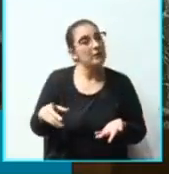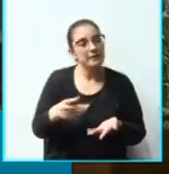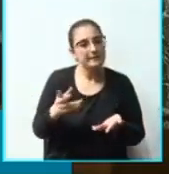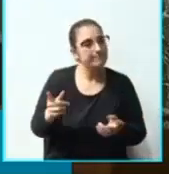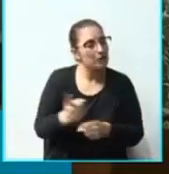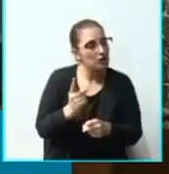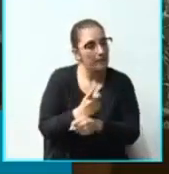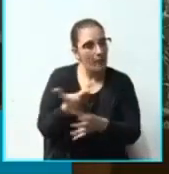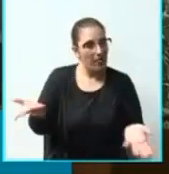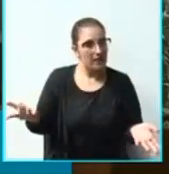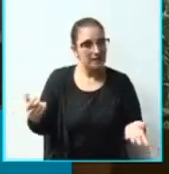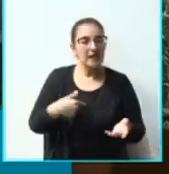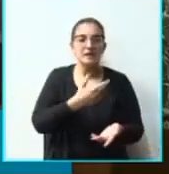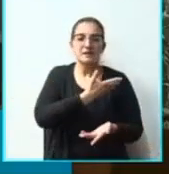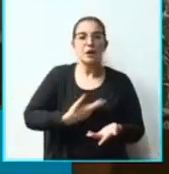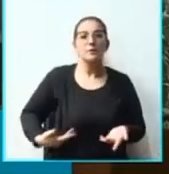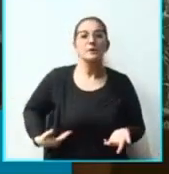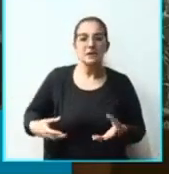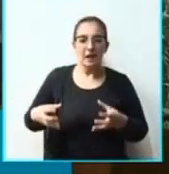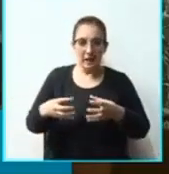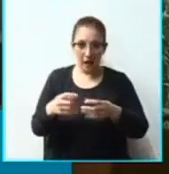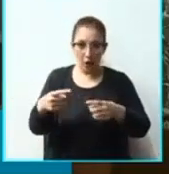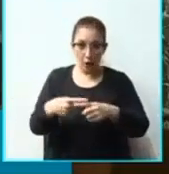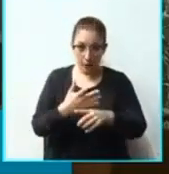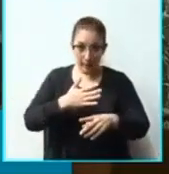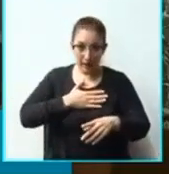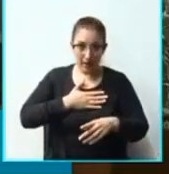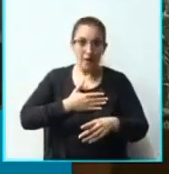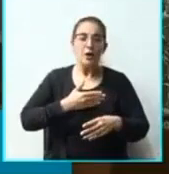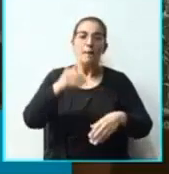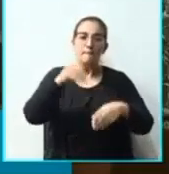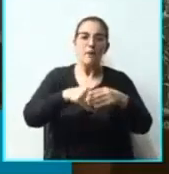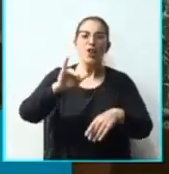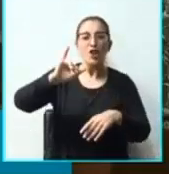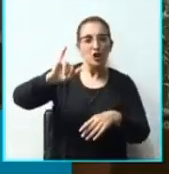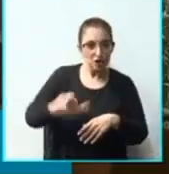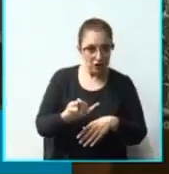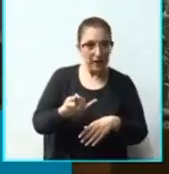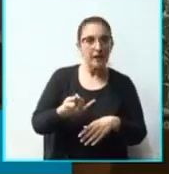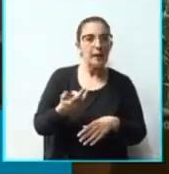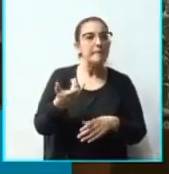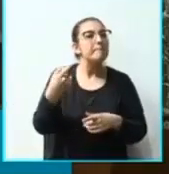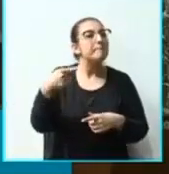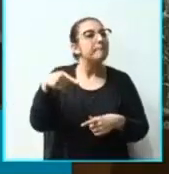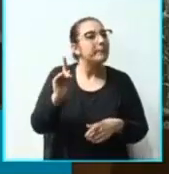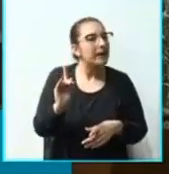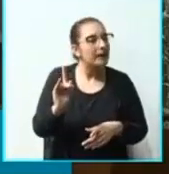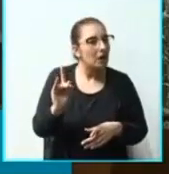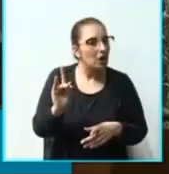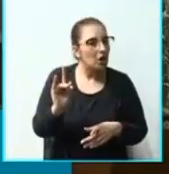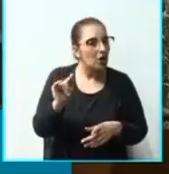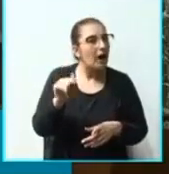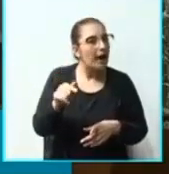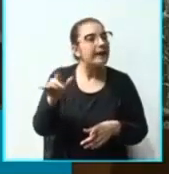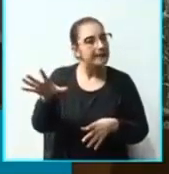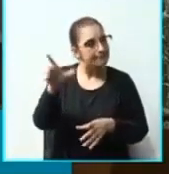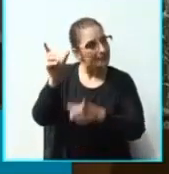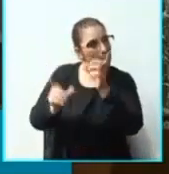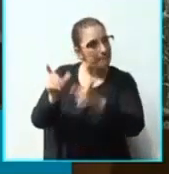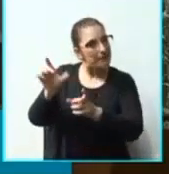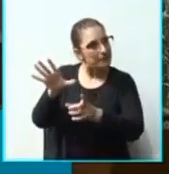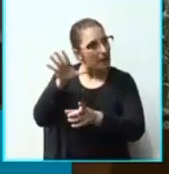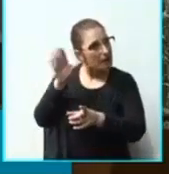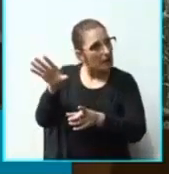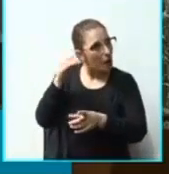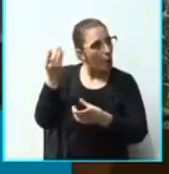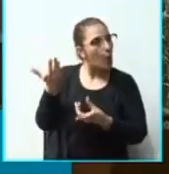permitir. Así que, señor presidente, nuestro voto es afirmativo, pero dejamos sujeto también a que se escuche verdaderamente